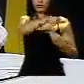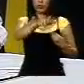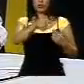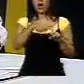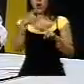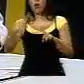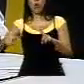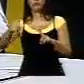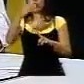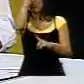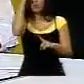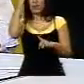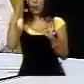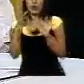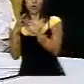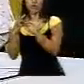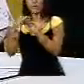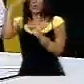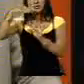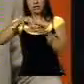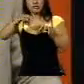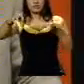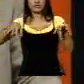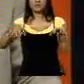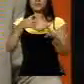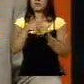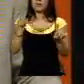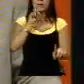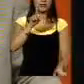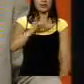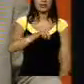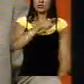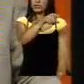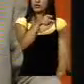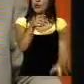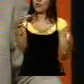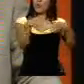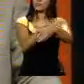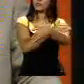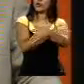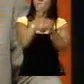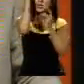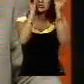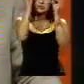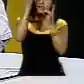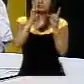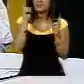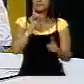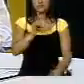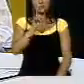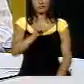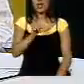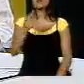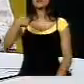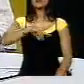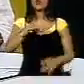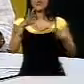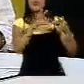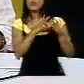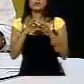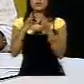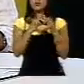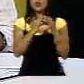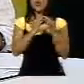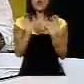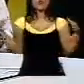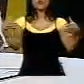a ver, provocando. No, chicos, no, nosotros no caemos en provocaciones. Aquí hay un solo grupo, como dijo Diosdado, hay un grupo que es el grupo, ¿saben de quién?